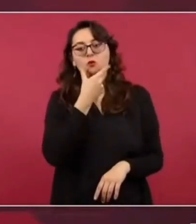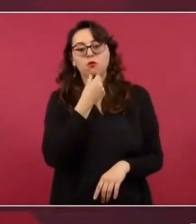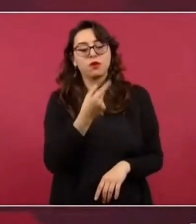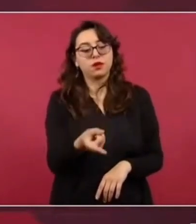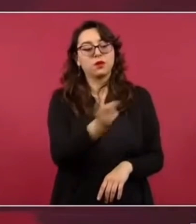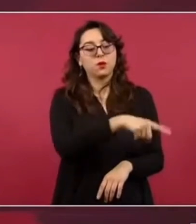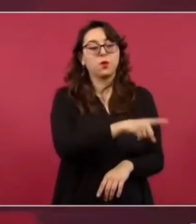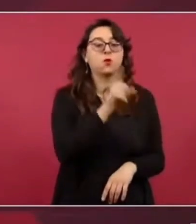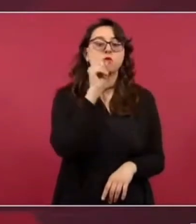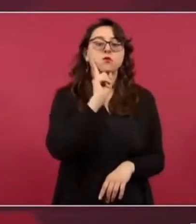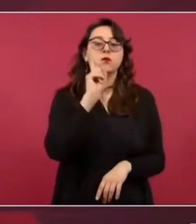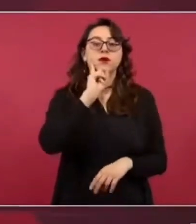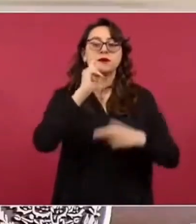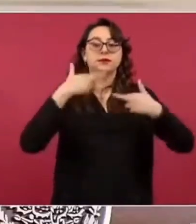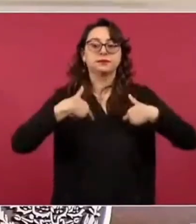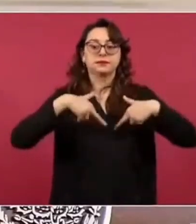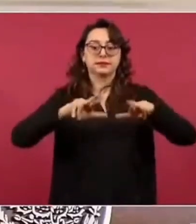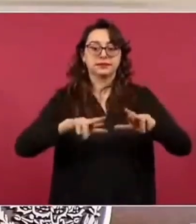si